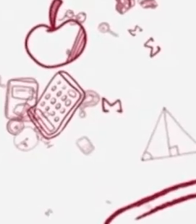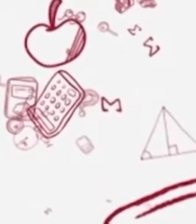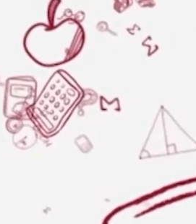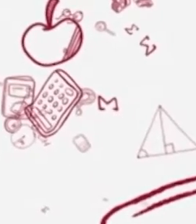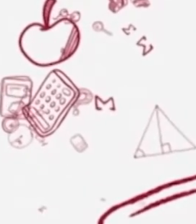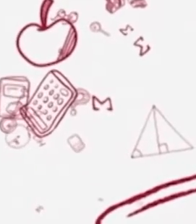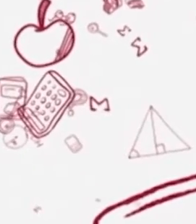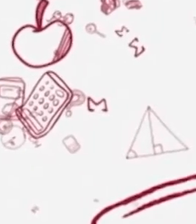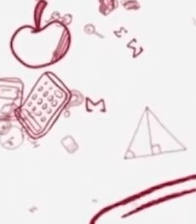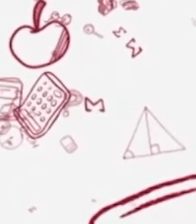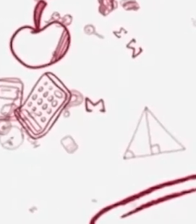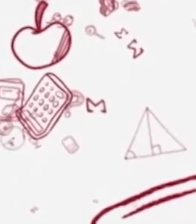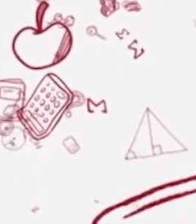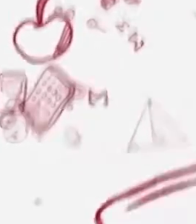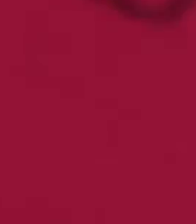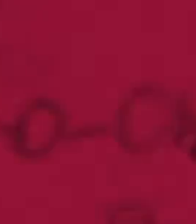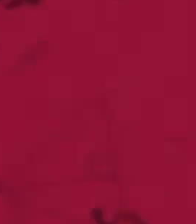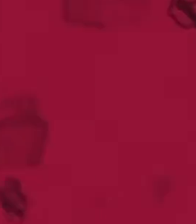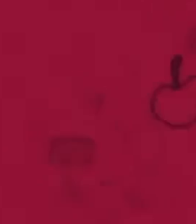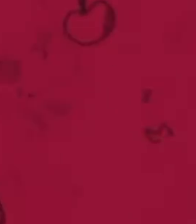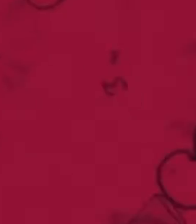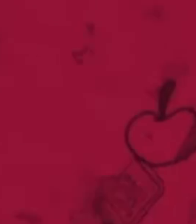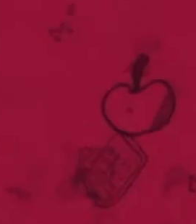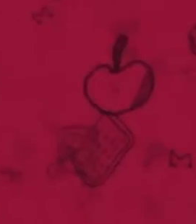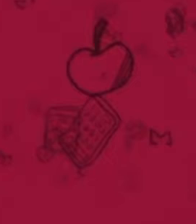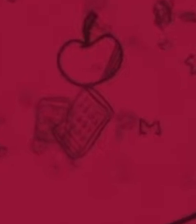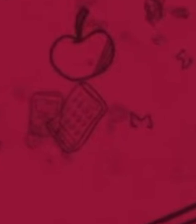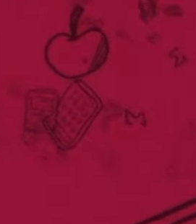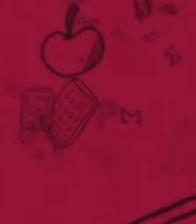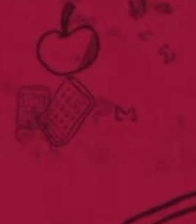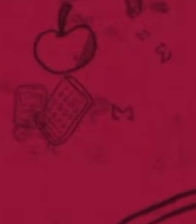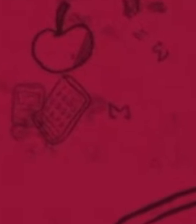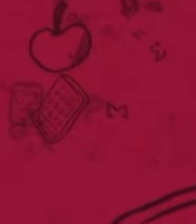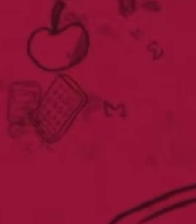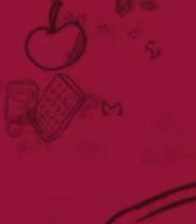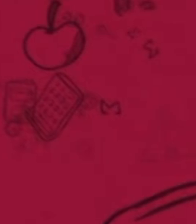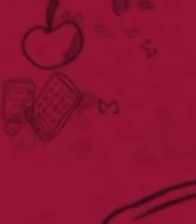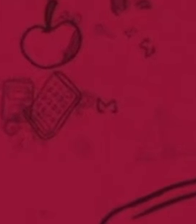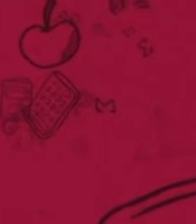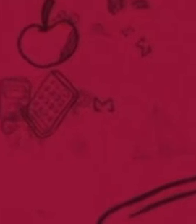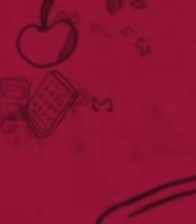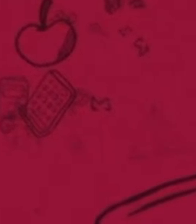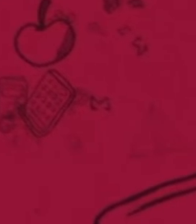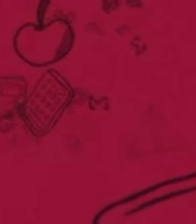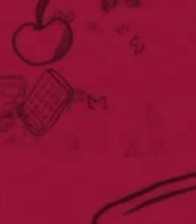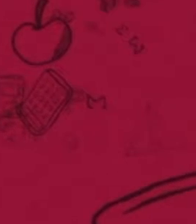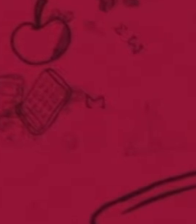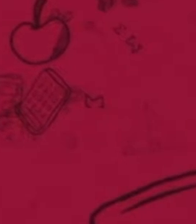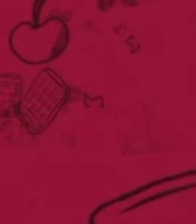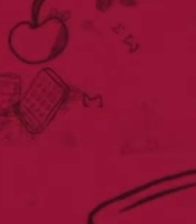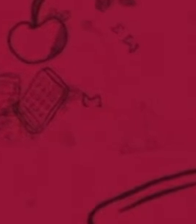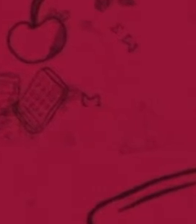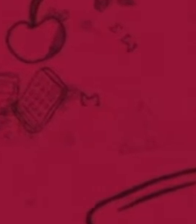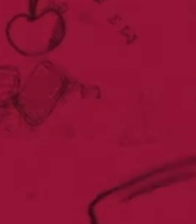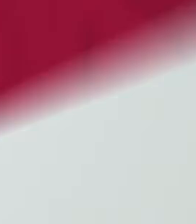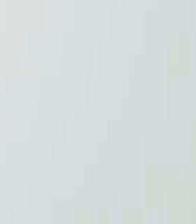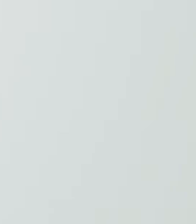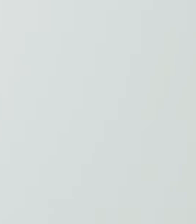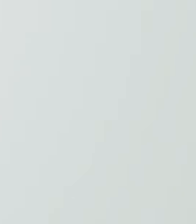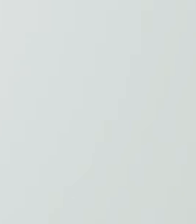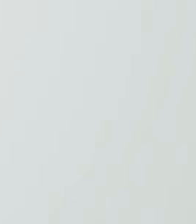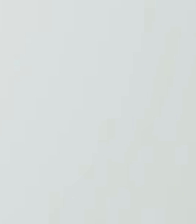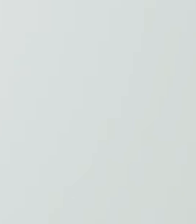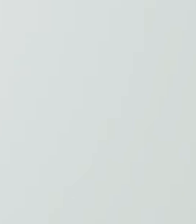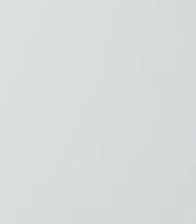educación por la enseñanza nuevas herramientas para grandes logros en la educación esto esto